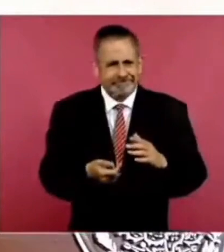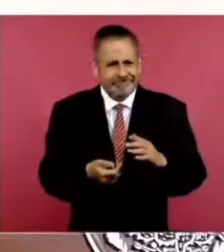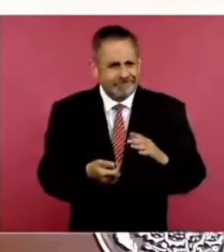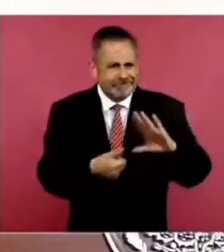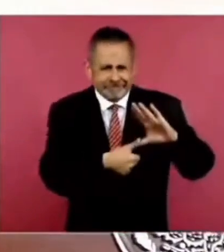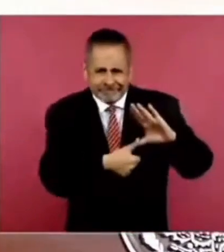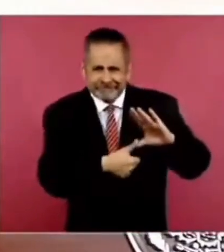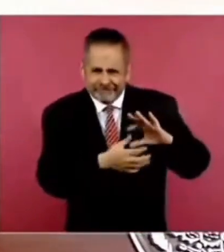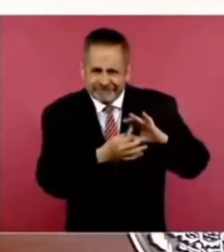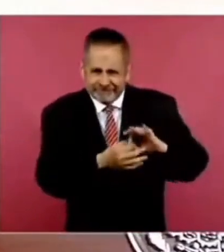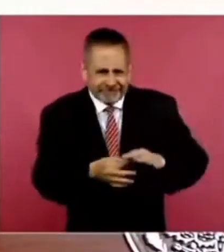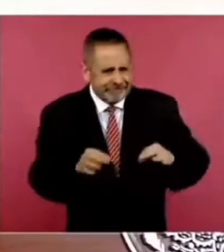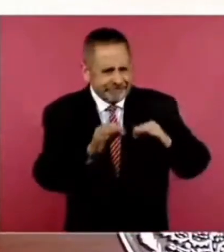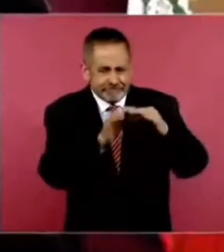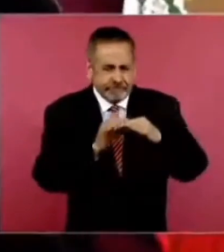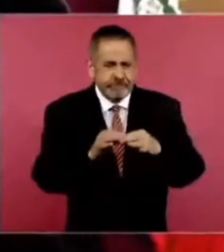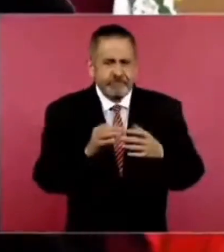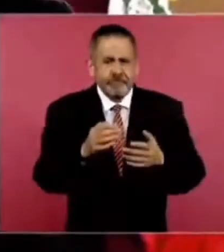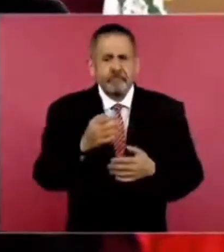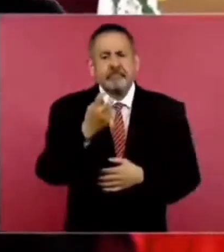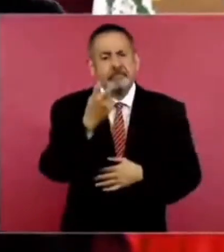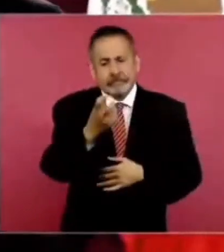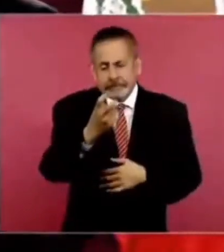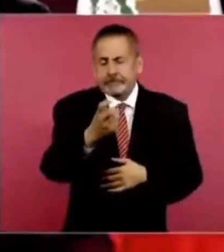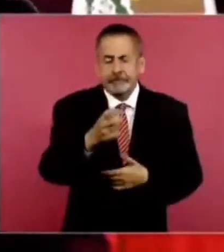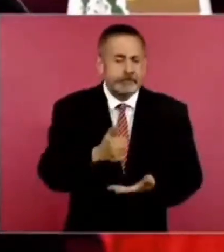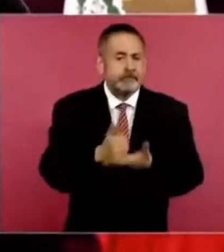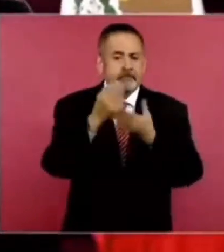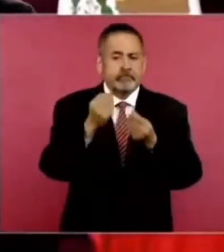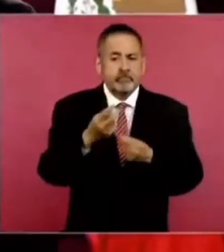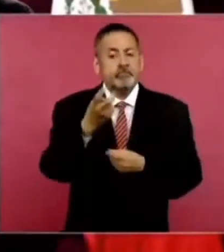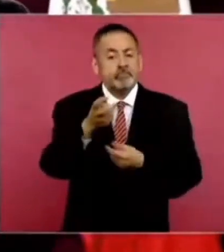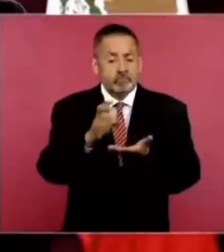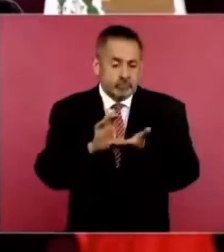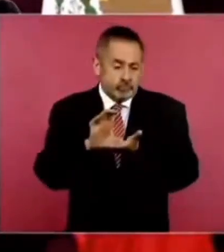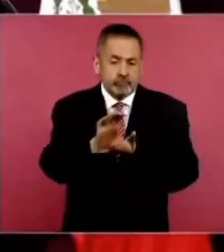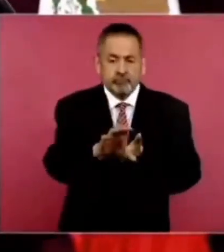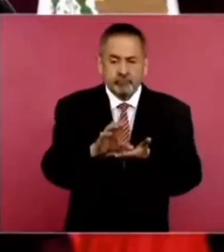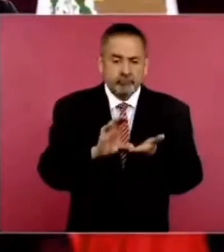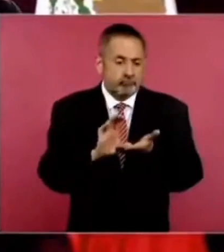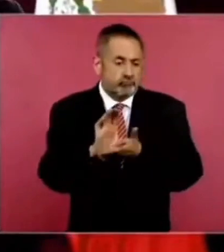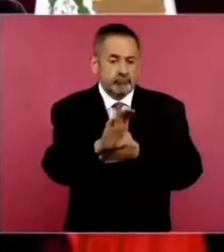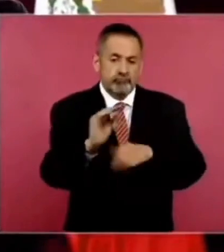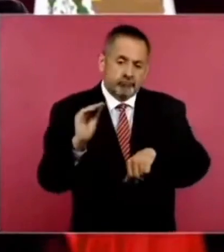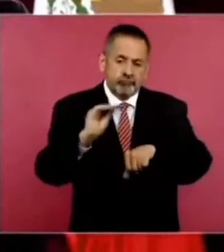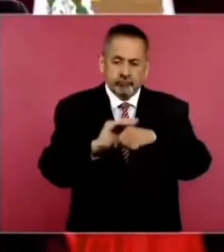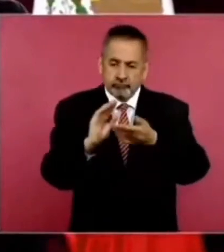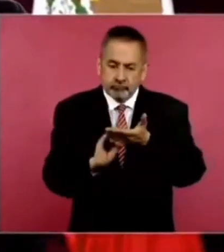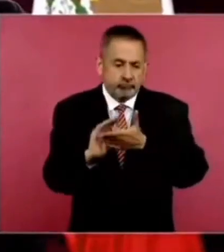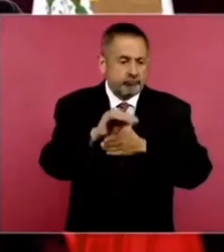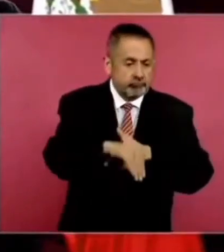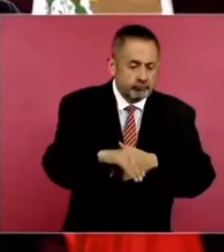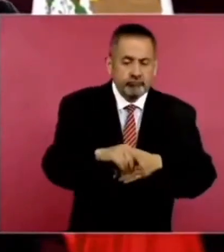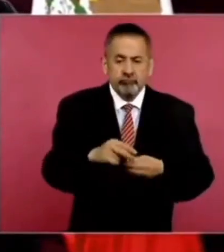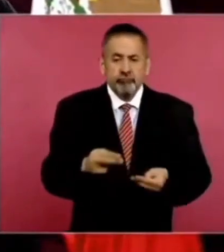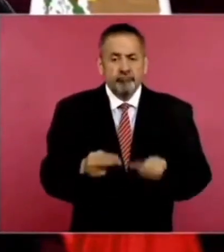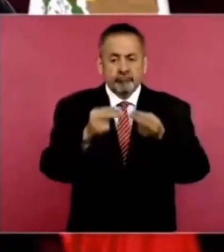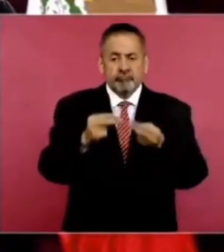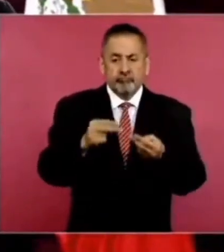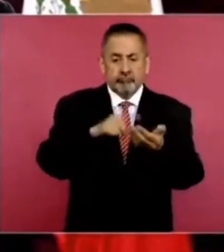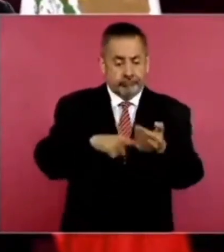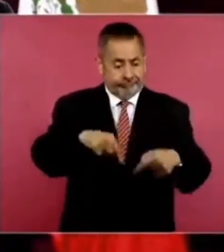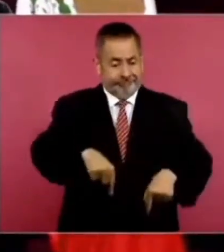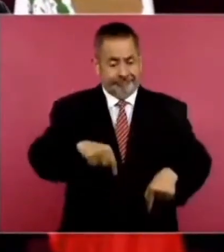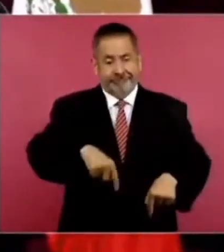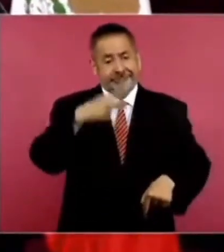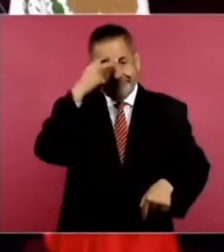eso nos está ayudando mucho, por eso la inversión excepcional a